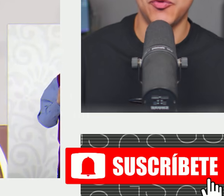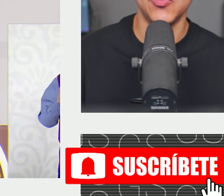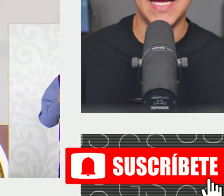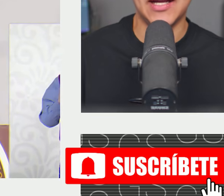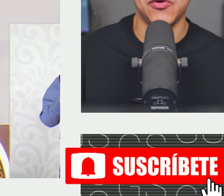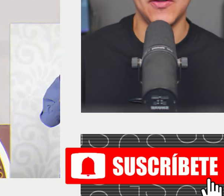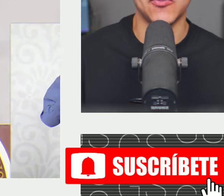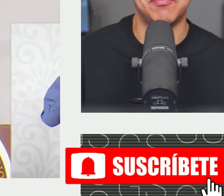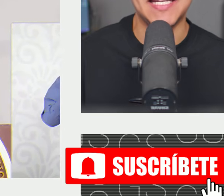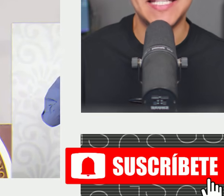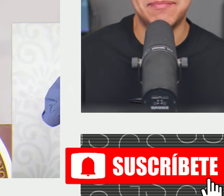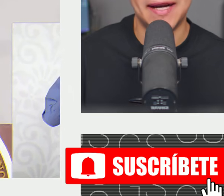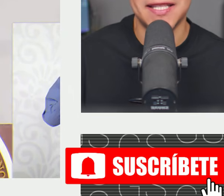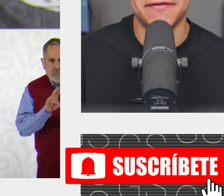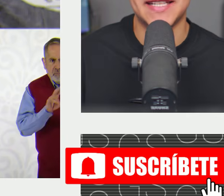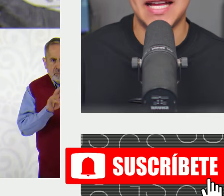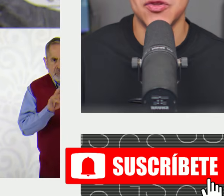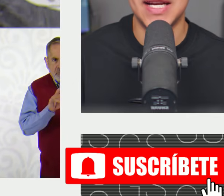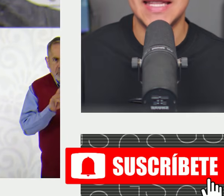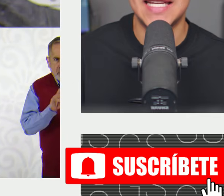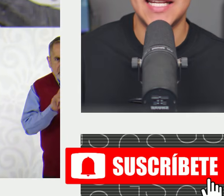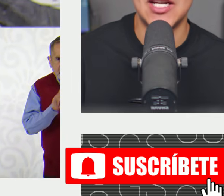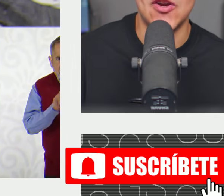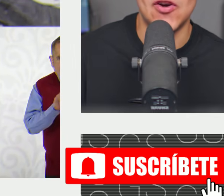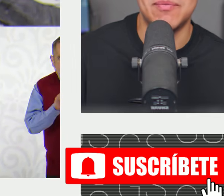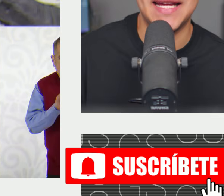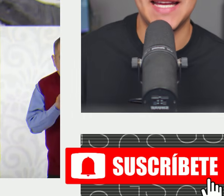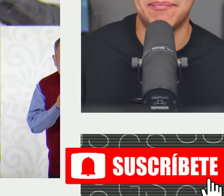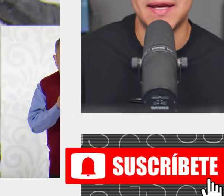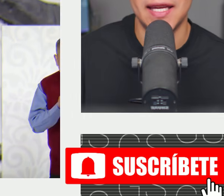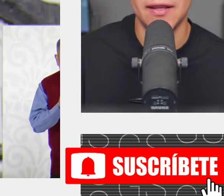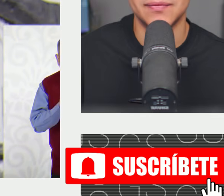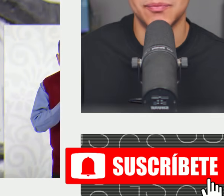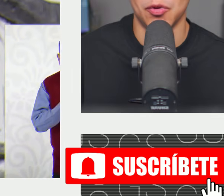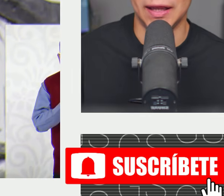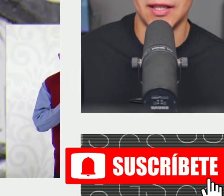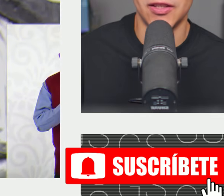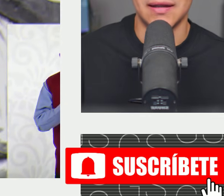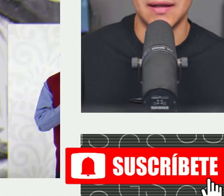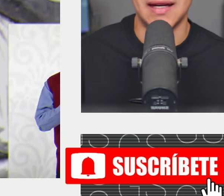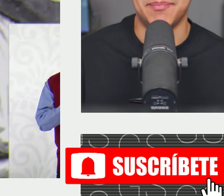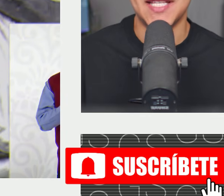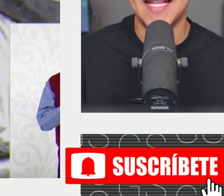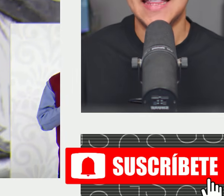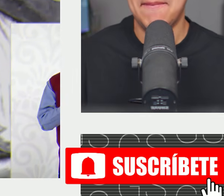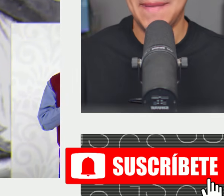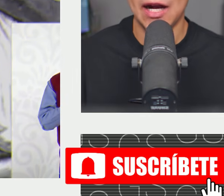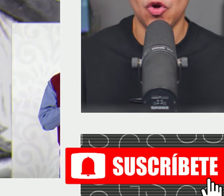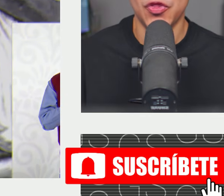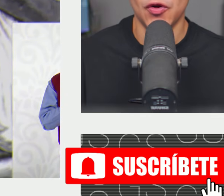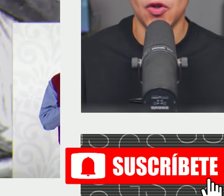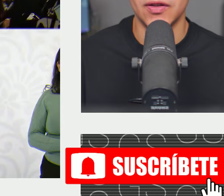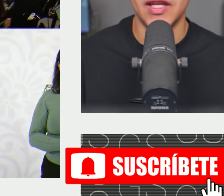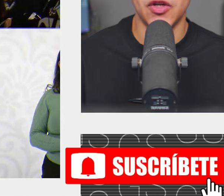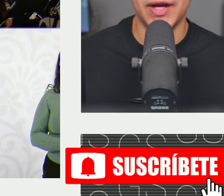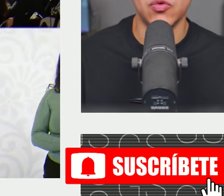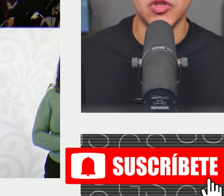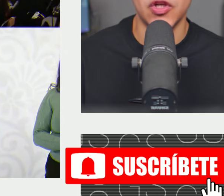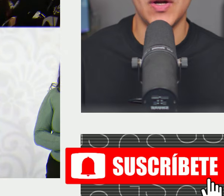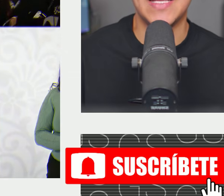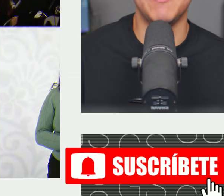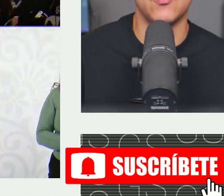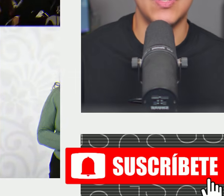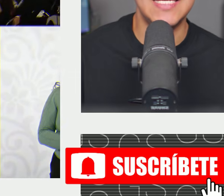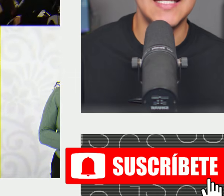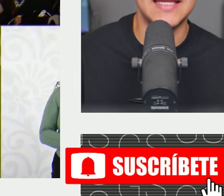todo apunta a que uno de los principales afectados ya tiene nombre y apellido. Porque atención, la presidenta va con todo y hoy